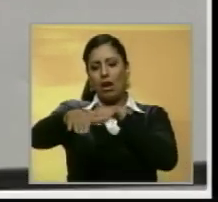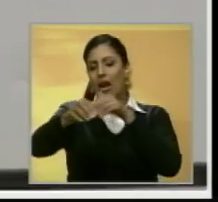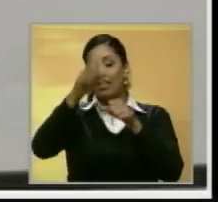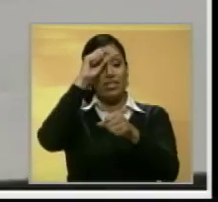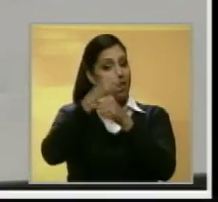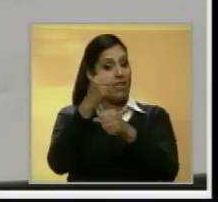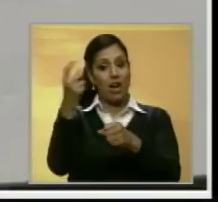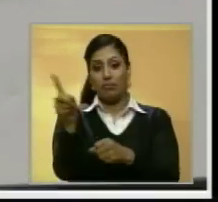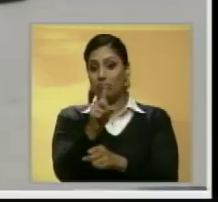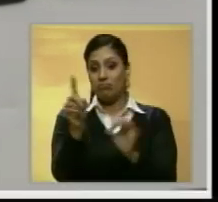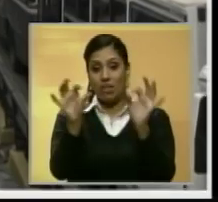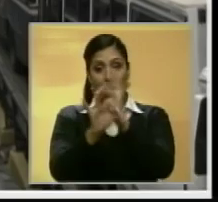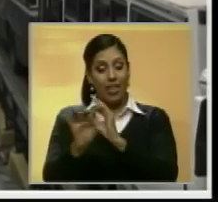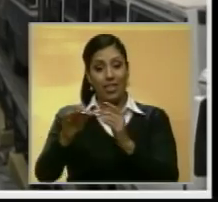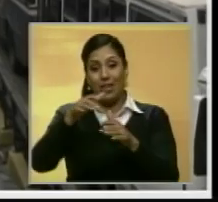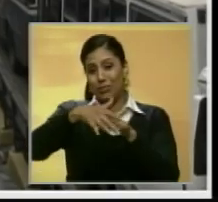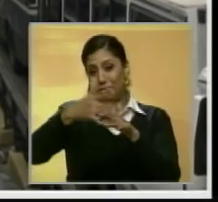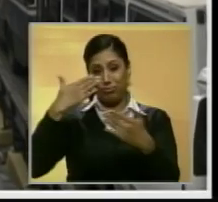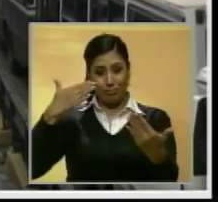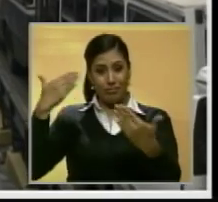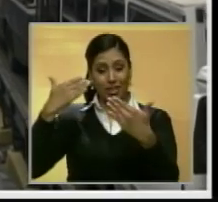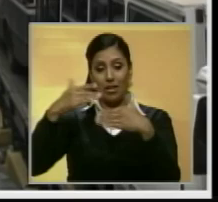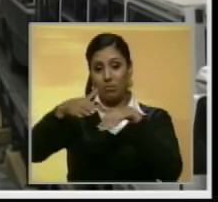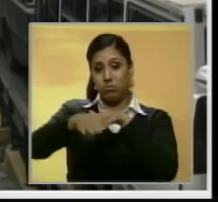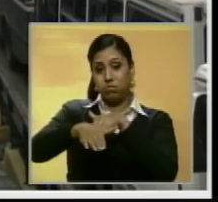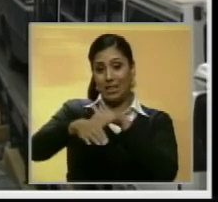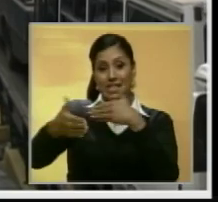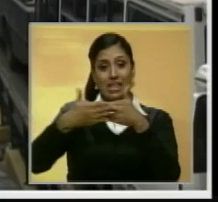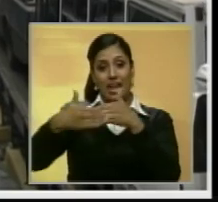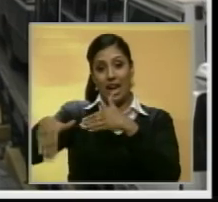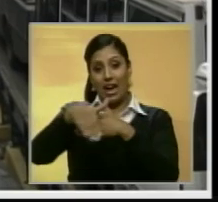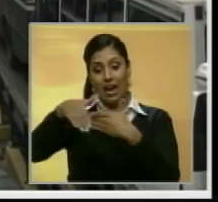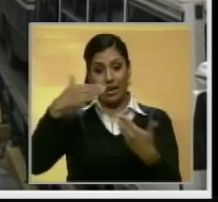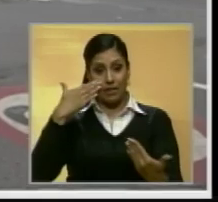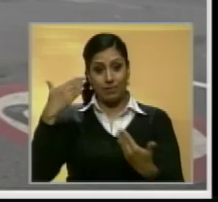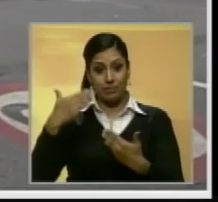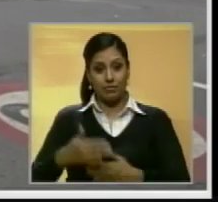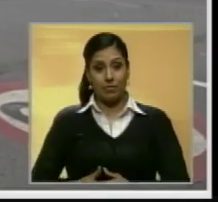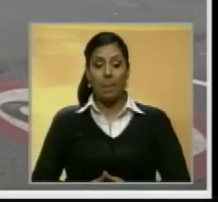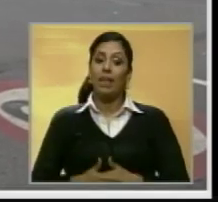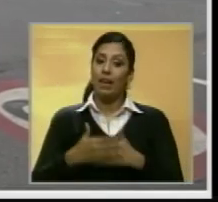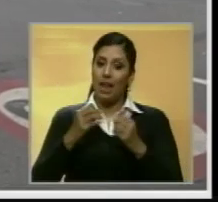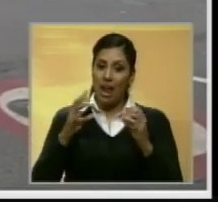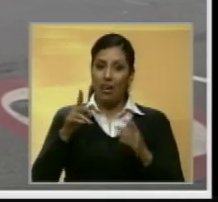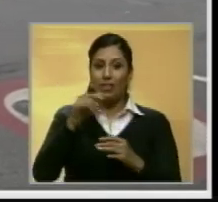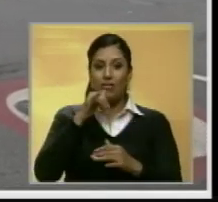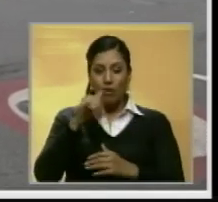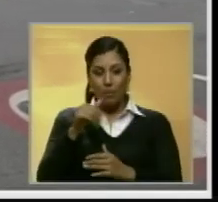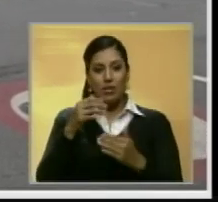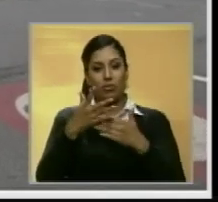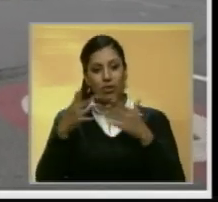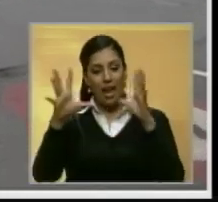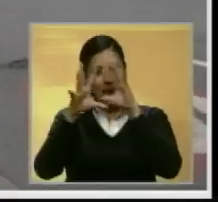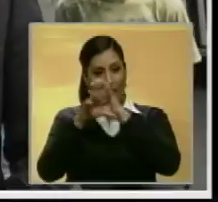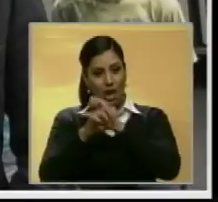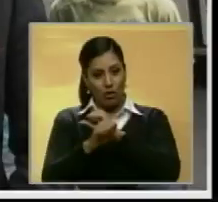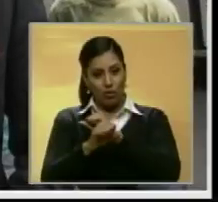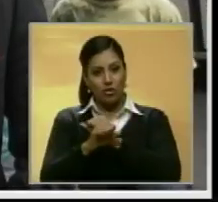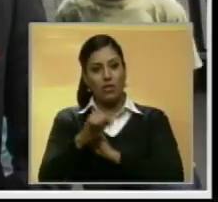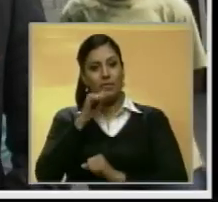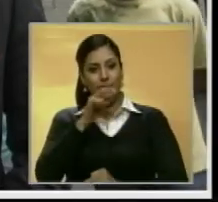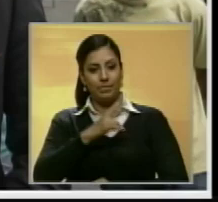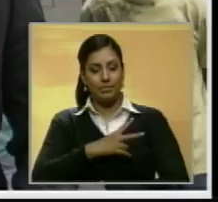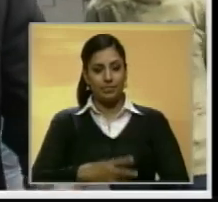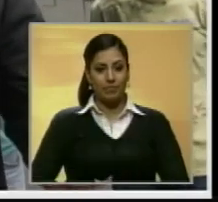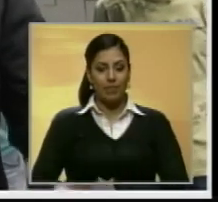encuentran apostadas a lo largo y ancho de esta importante arteria vial. Por supuesto, esta información será ampliada esta noche en nuestra